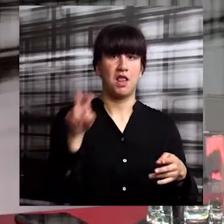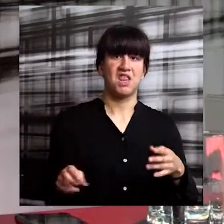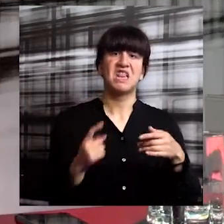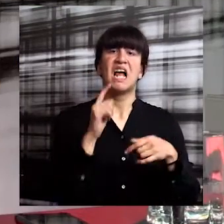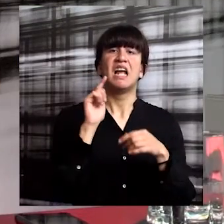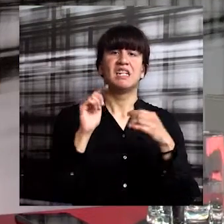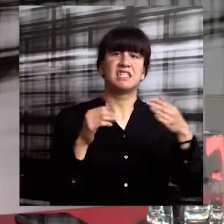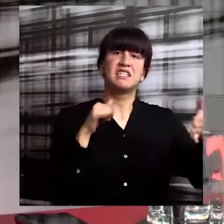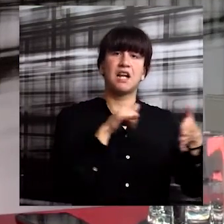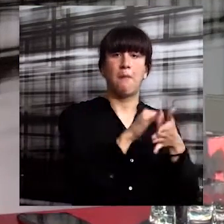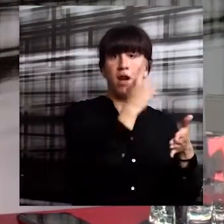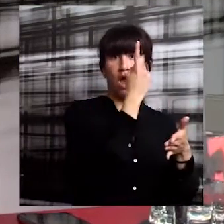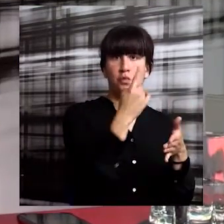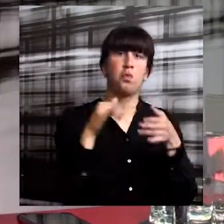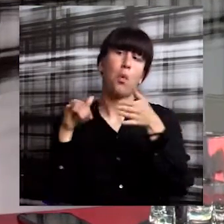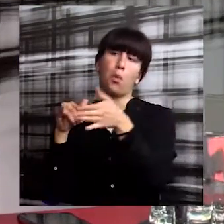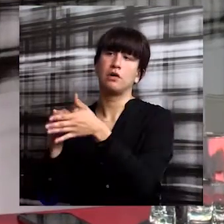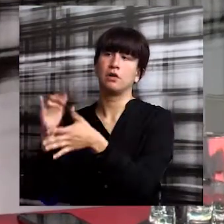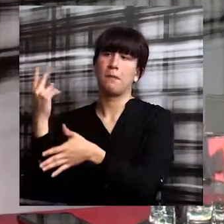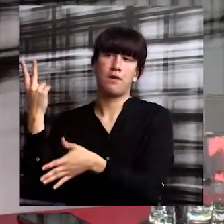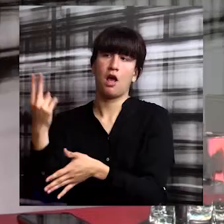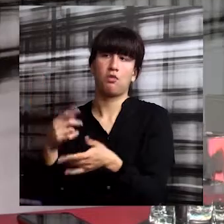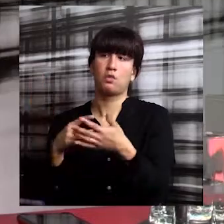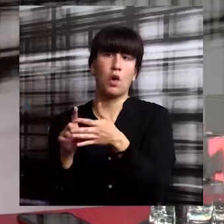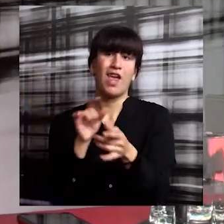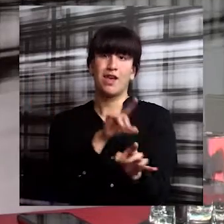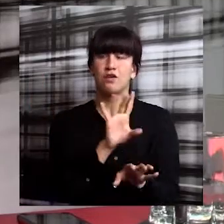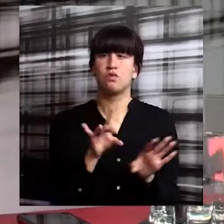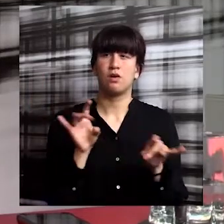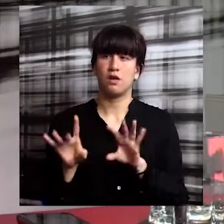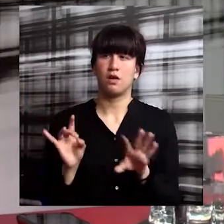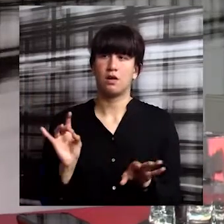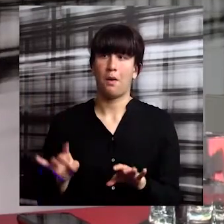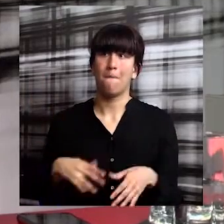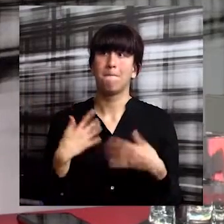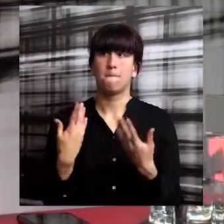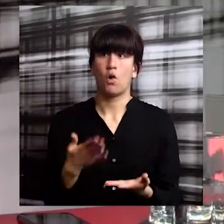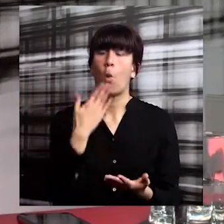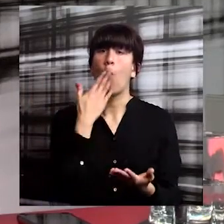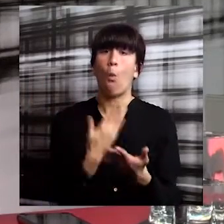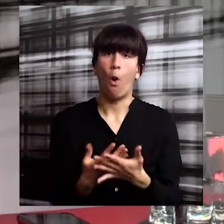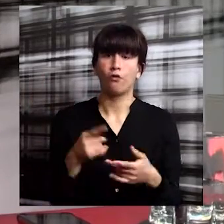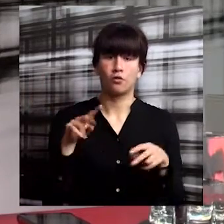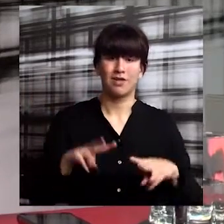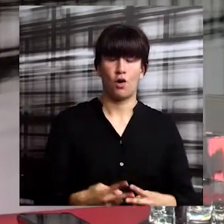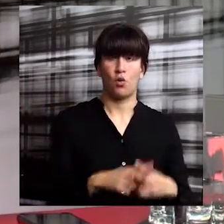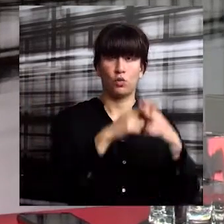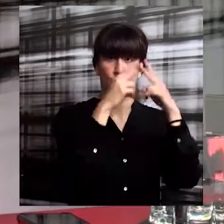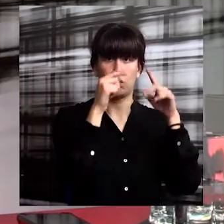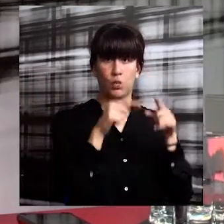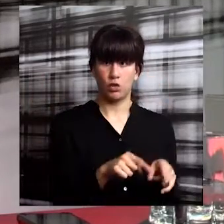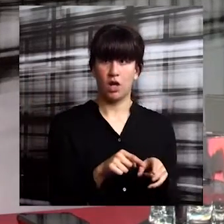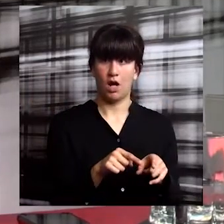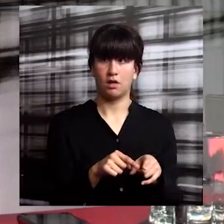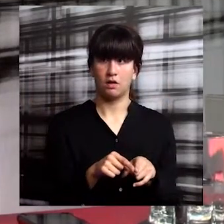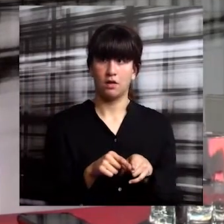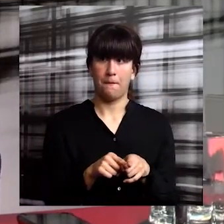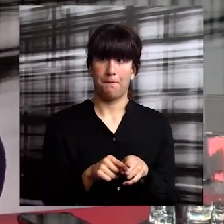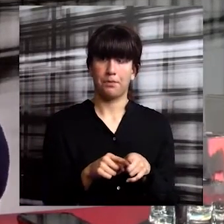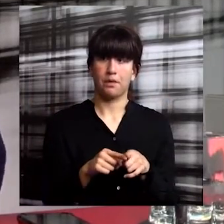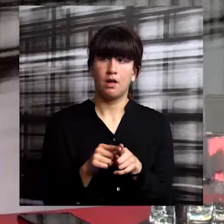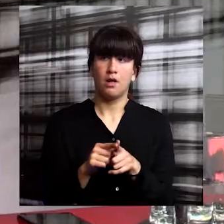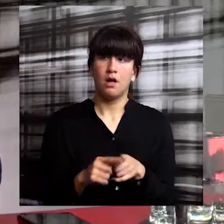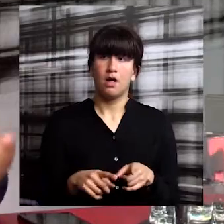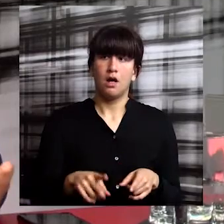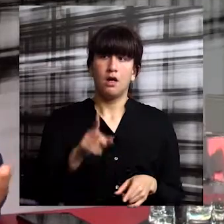tarifa. Entonces, además, cuando se construya, el operador que construya o el concesionario que construya el terminal tiene que tener una tarifa baja, que